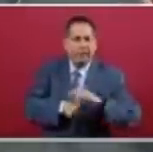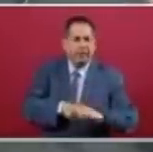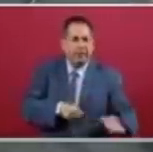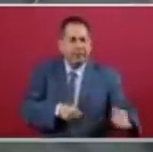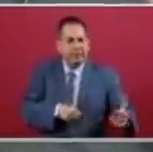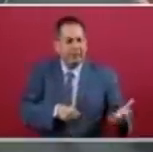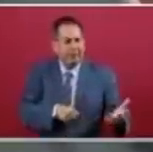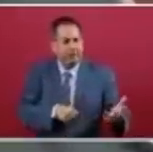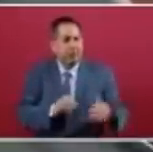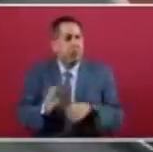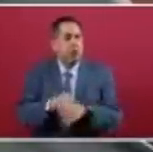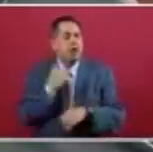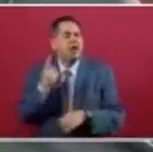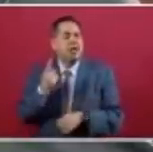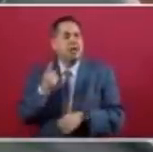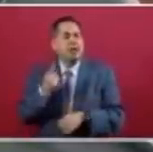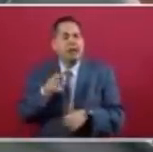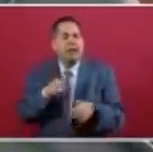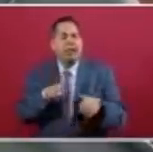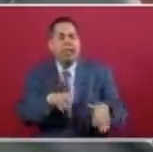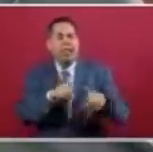¿Y por qué lo permitieron? Porque